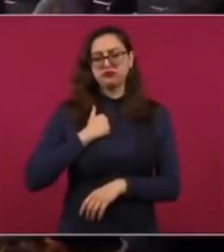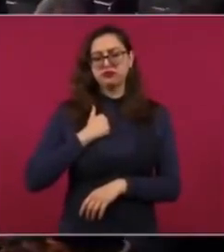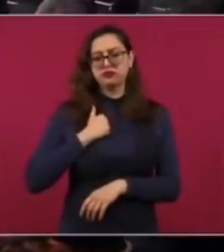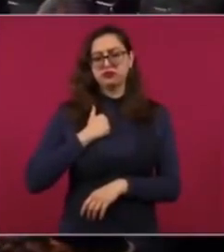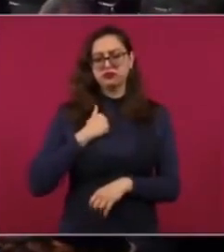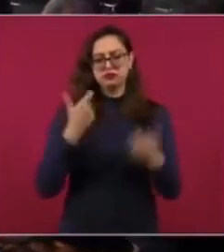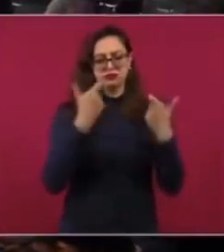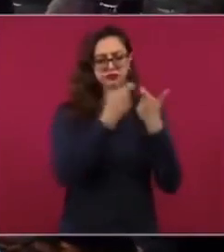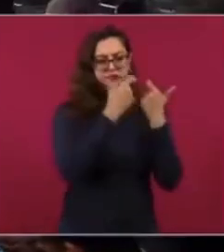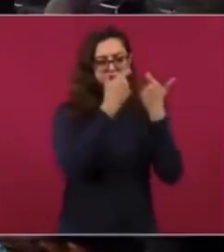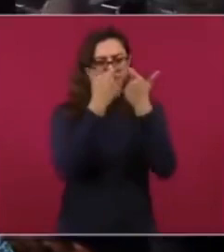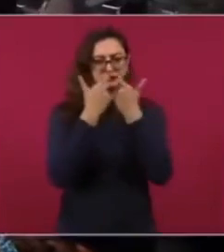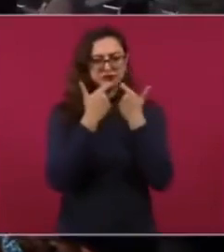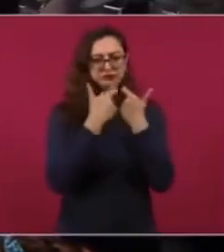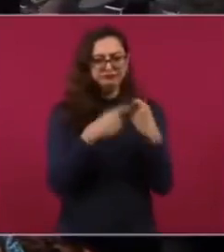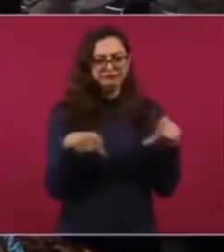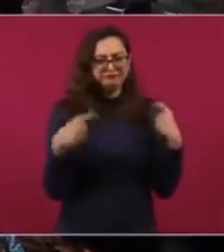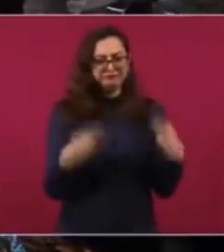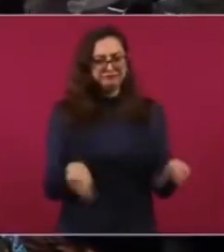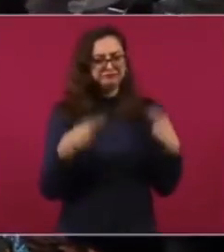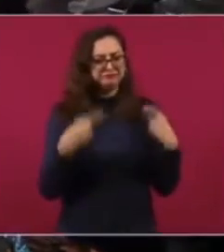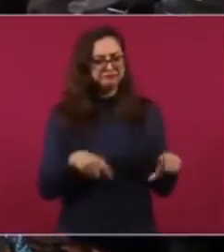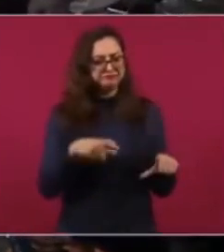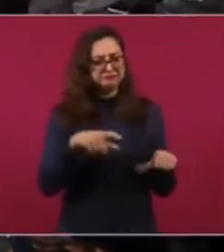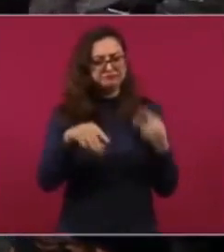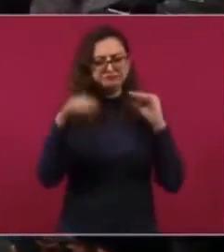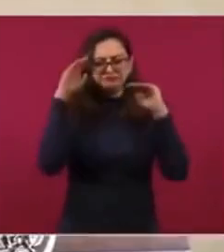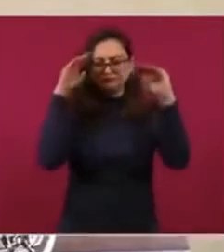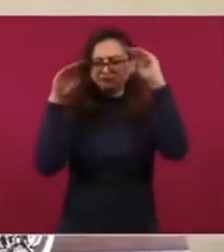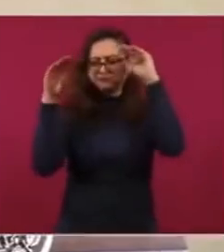sitio, como país